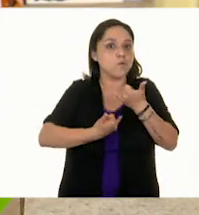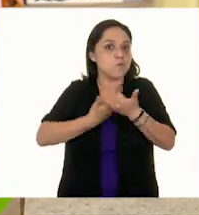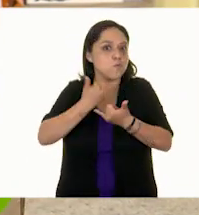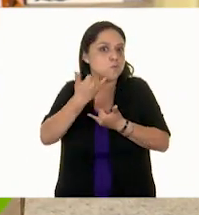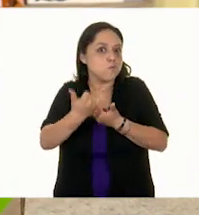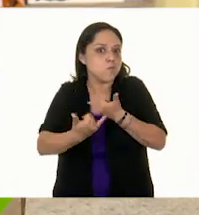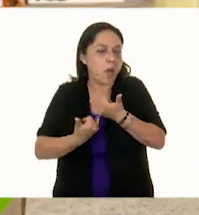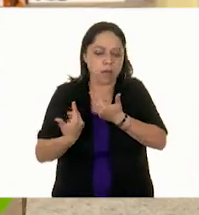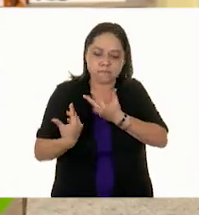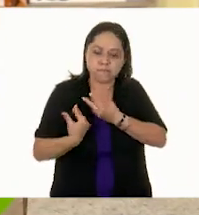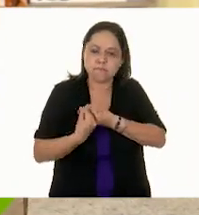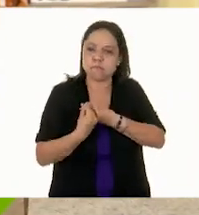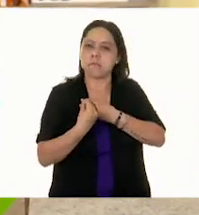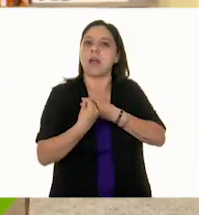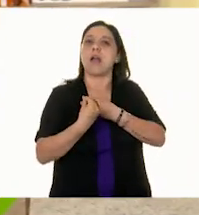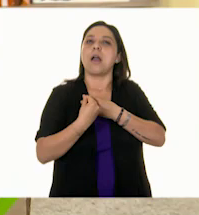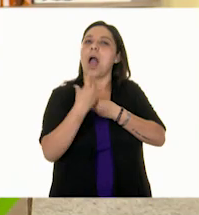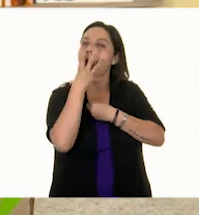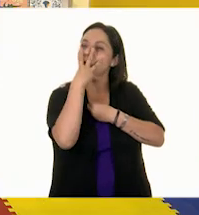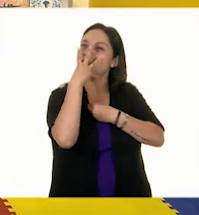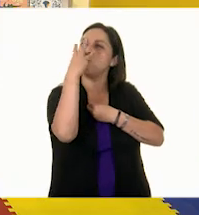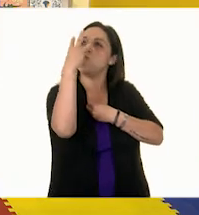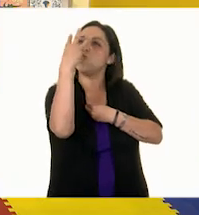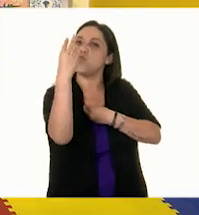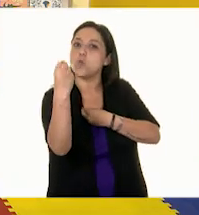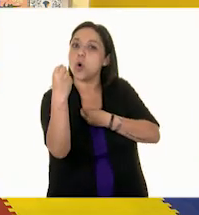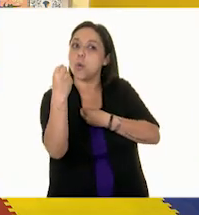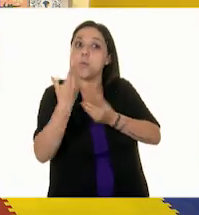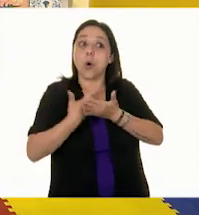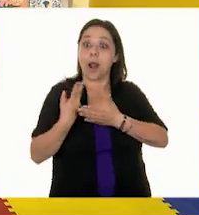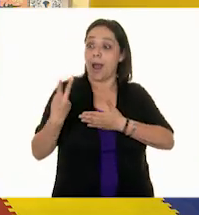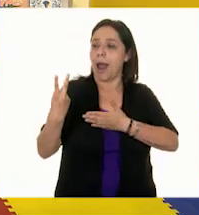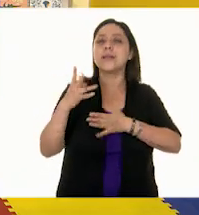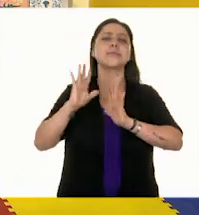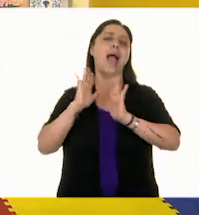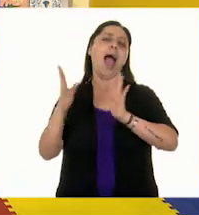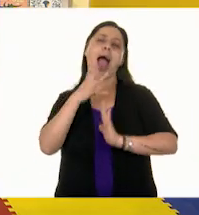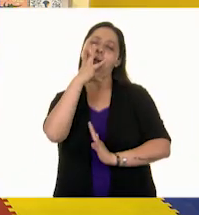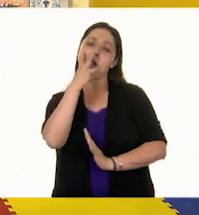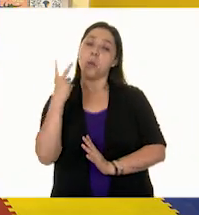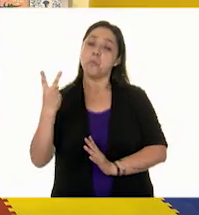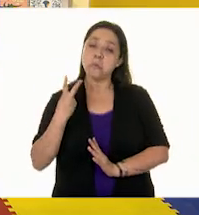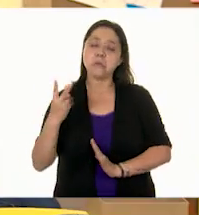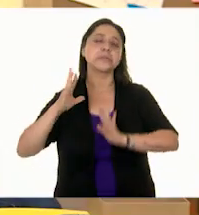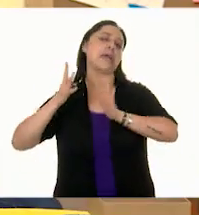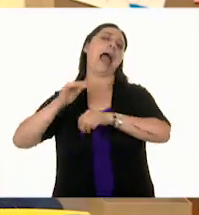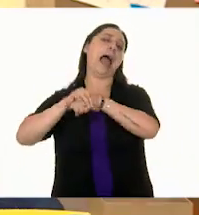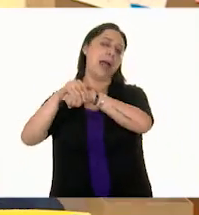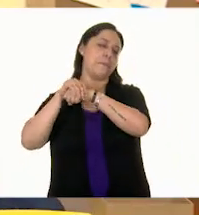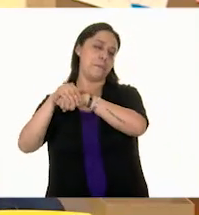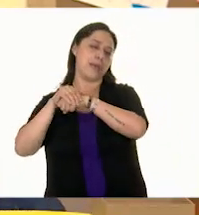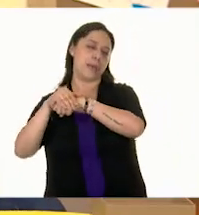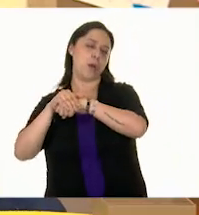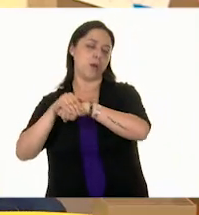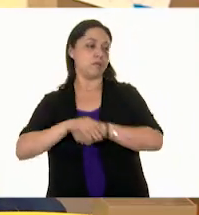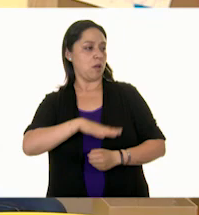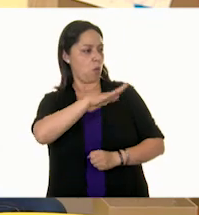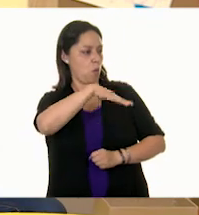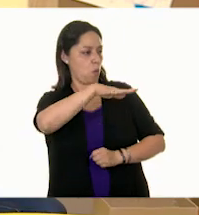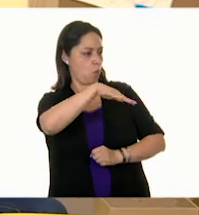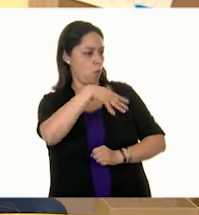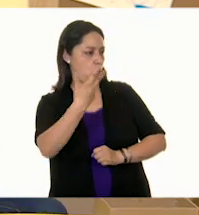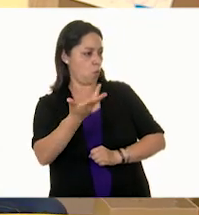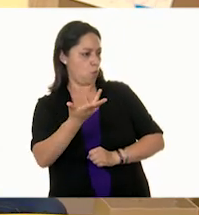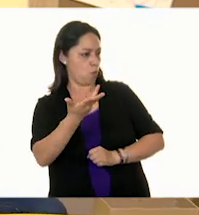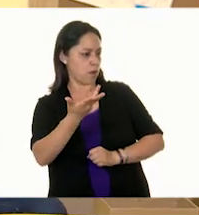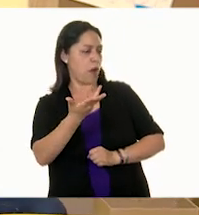el lobo. Porque ahora ya somos grandes amigos, Adriana. Oye, ¿y si